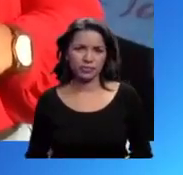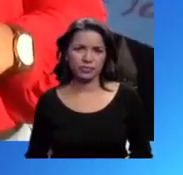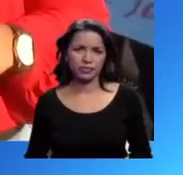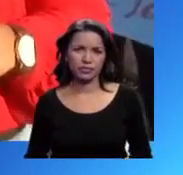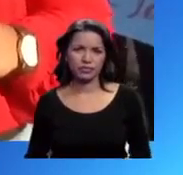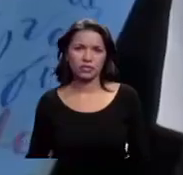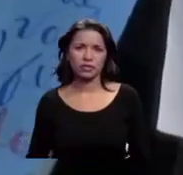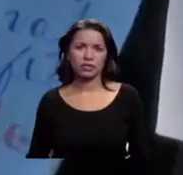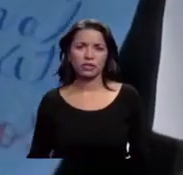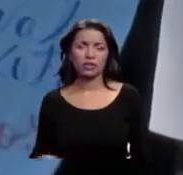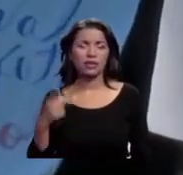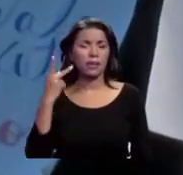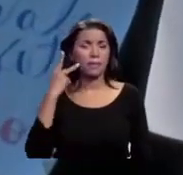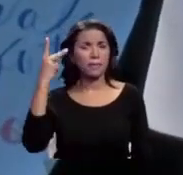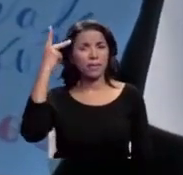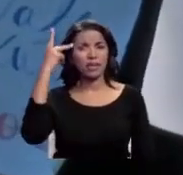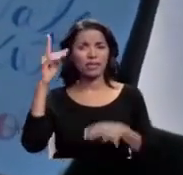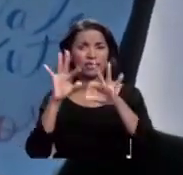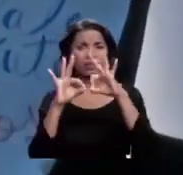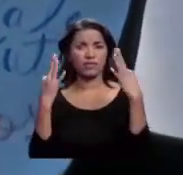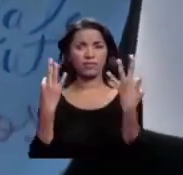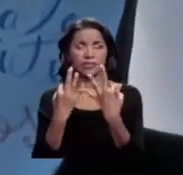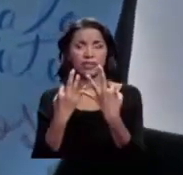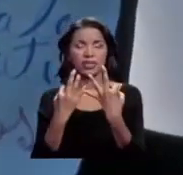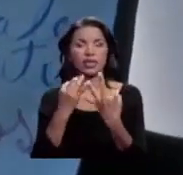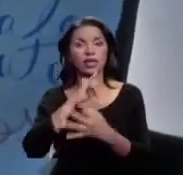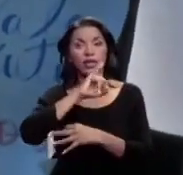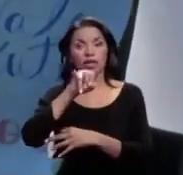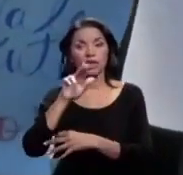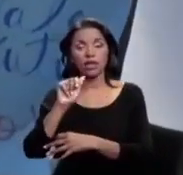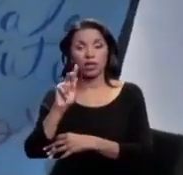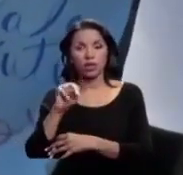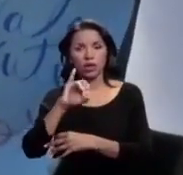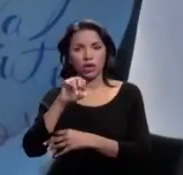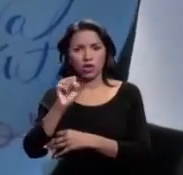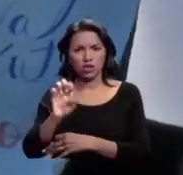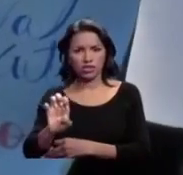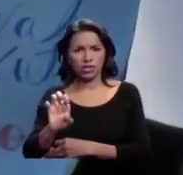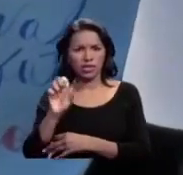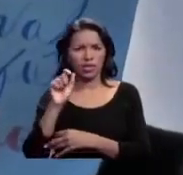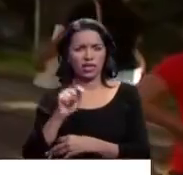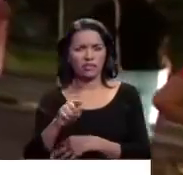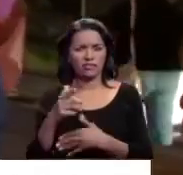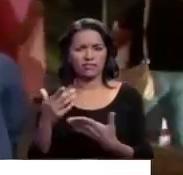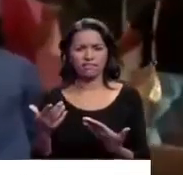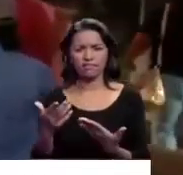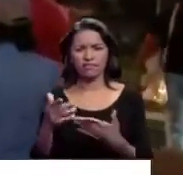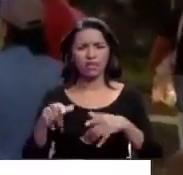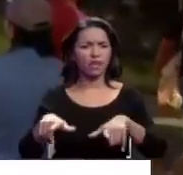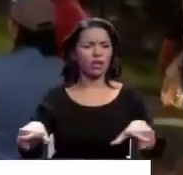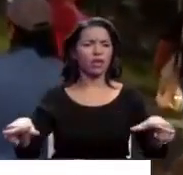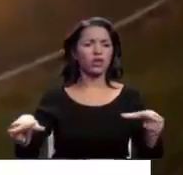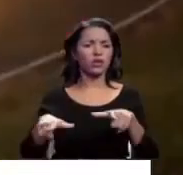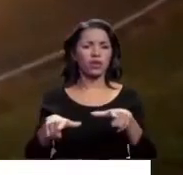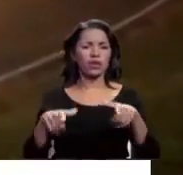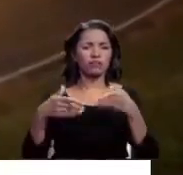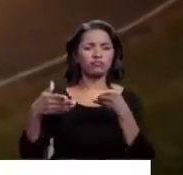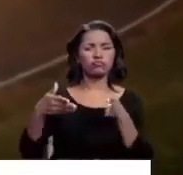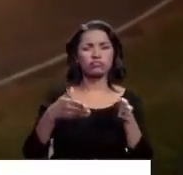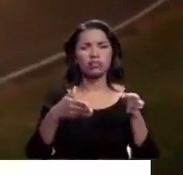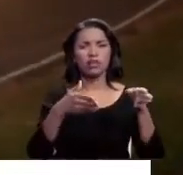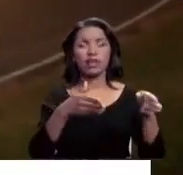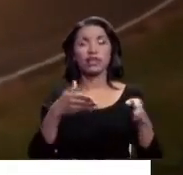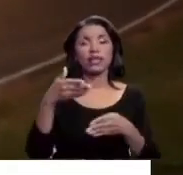padres de familia de la escuela primaria Juan José Quiroz en el corregimiento de larino específicamente en la vía que